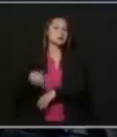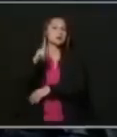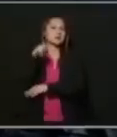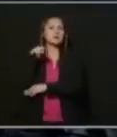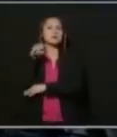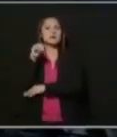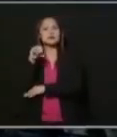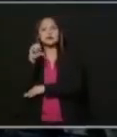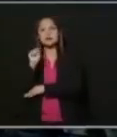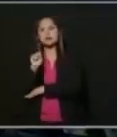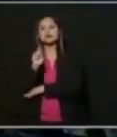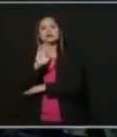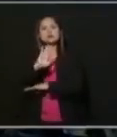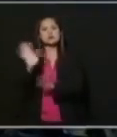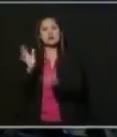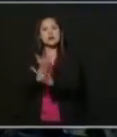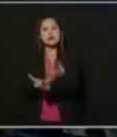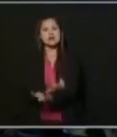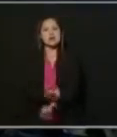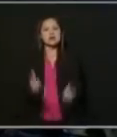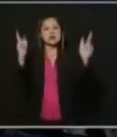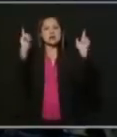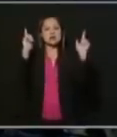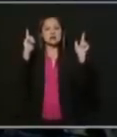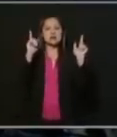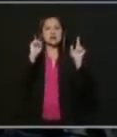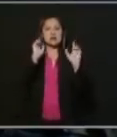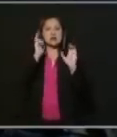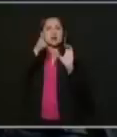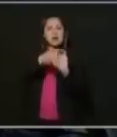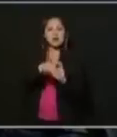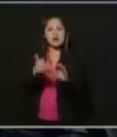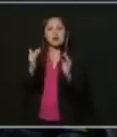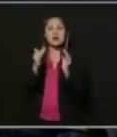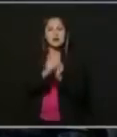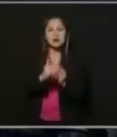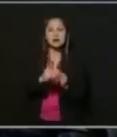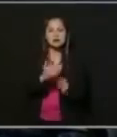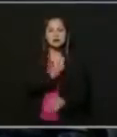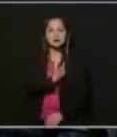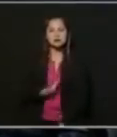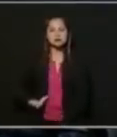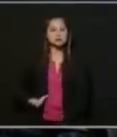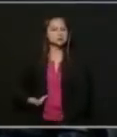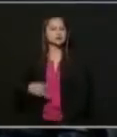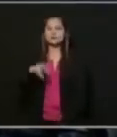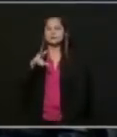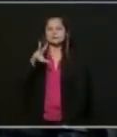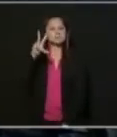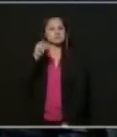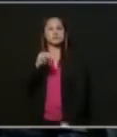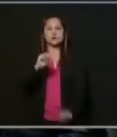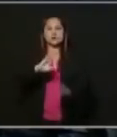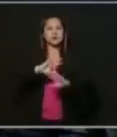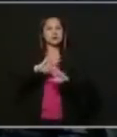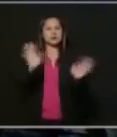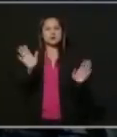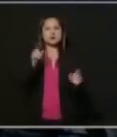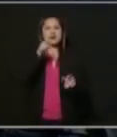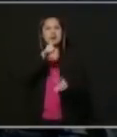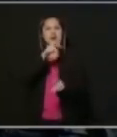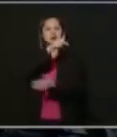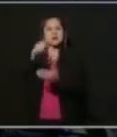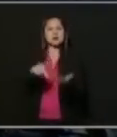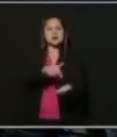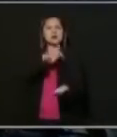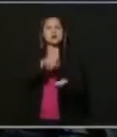ser la residencia oficial del presidente para convertirse en un espacio dedicado a la